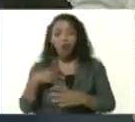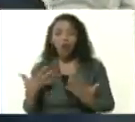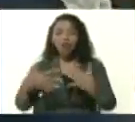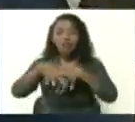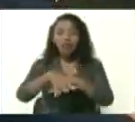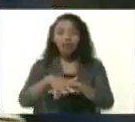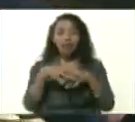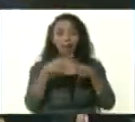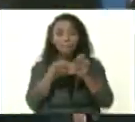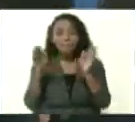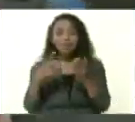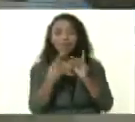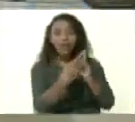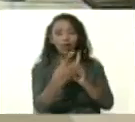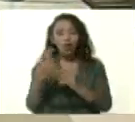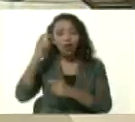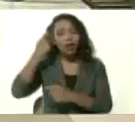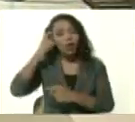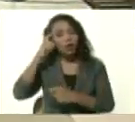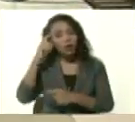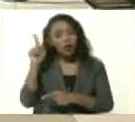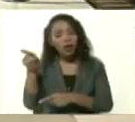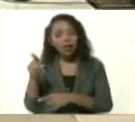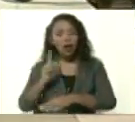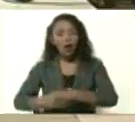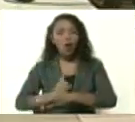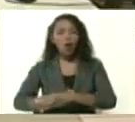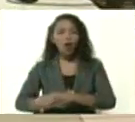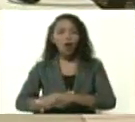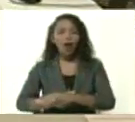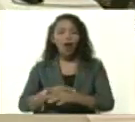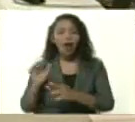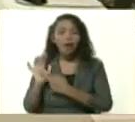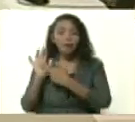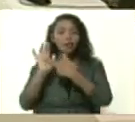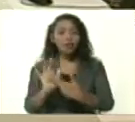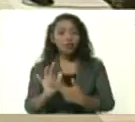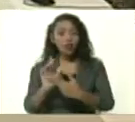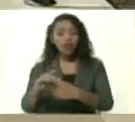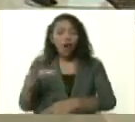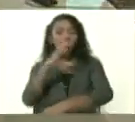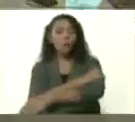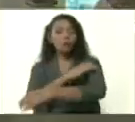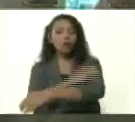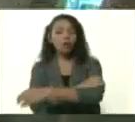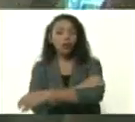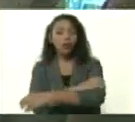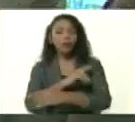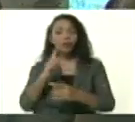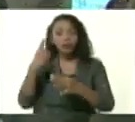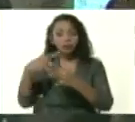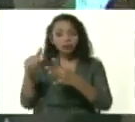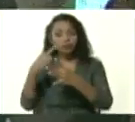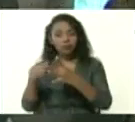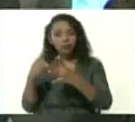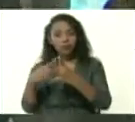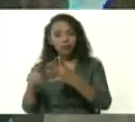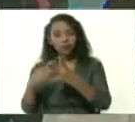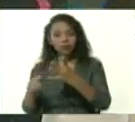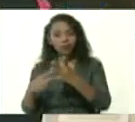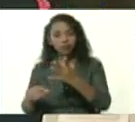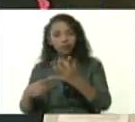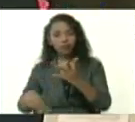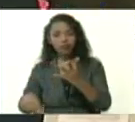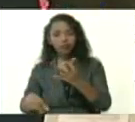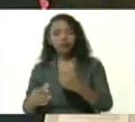diálogo. Recordemos, entre los que podemos destacar a esta hora en representación de la oposición, a Timoteo Zambrano, Claudio Fermín,